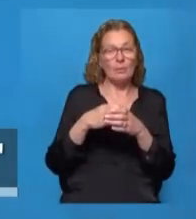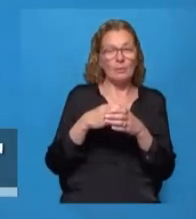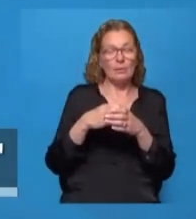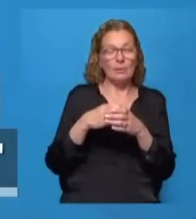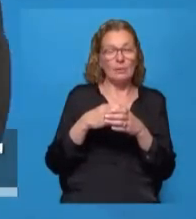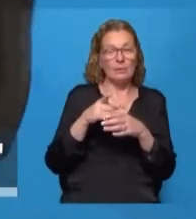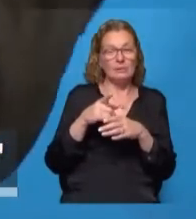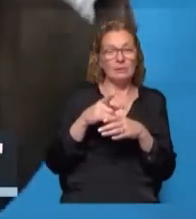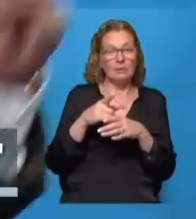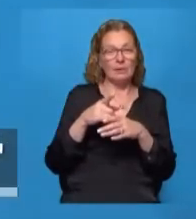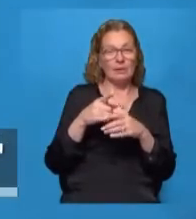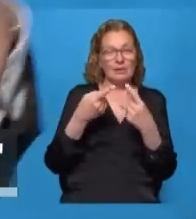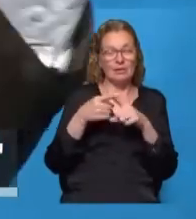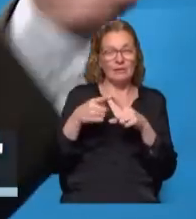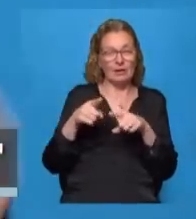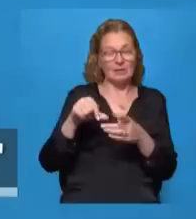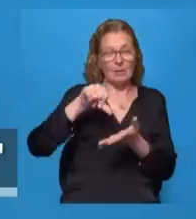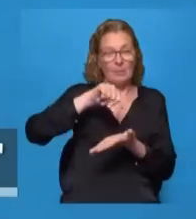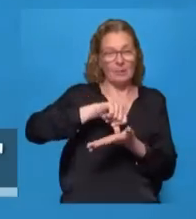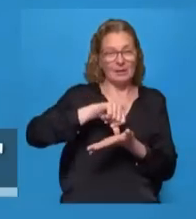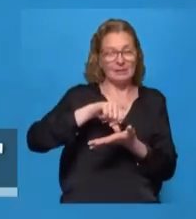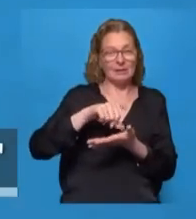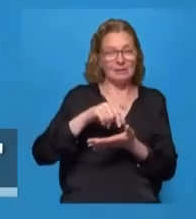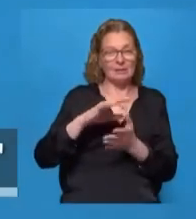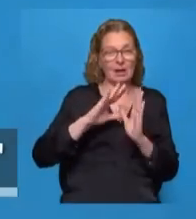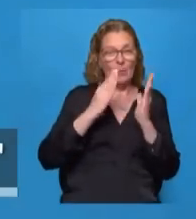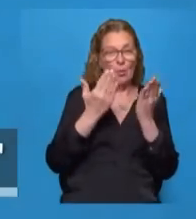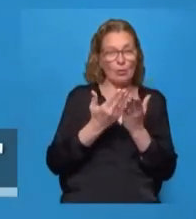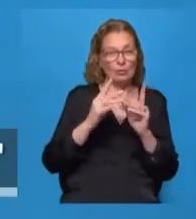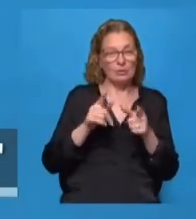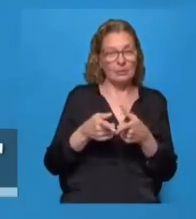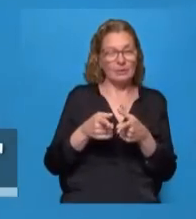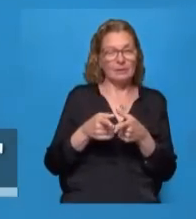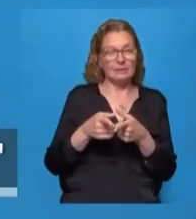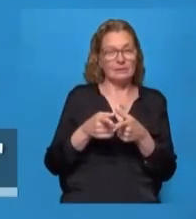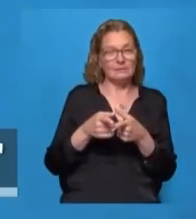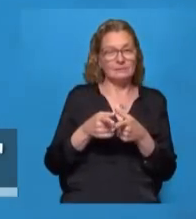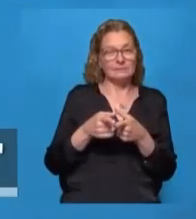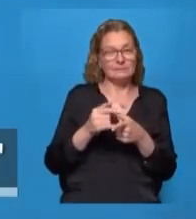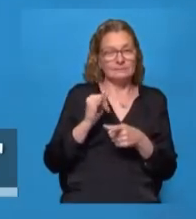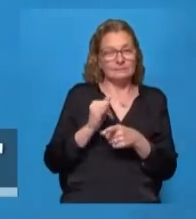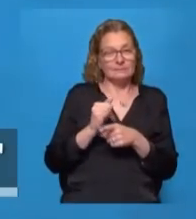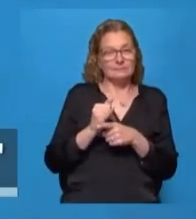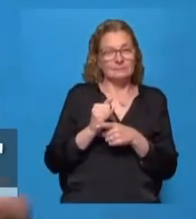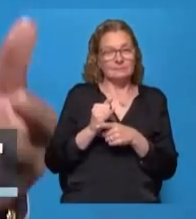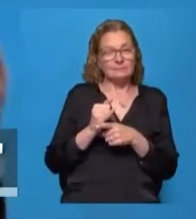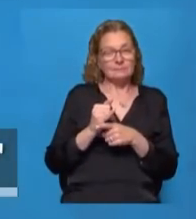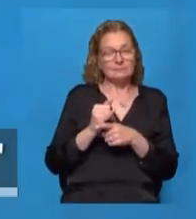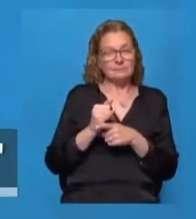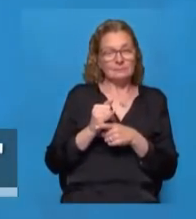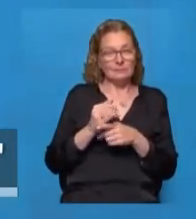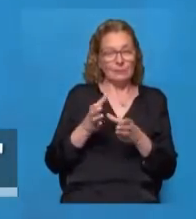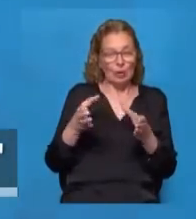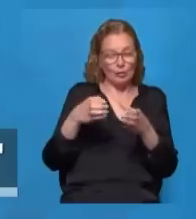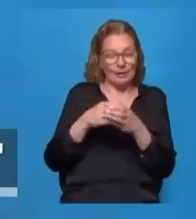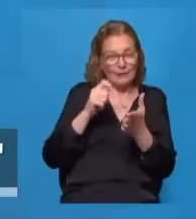Reforma que están en distintos países uruguayos que están en distintos países del mundo y y claro concentrar